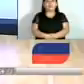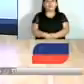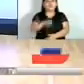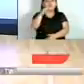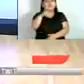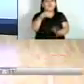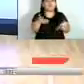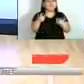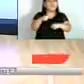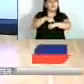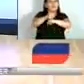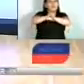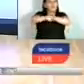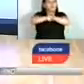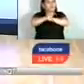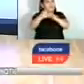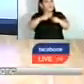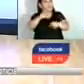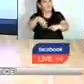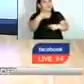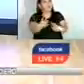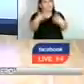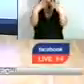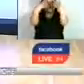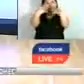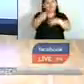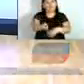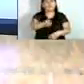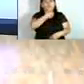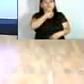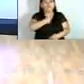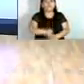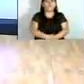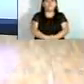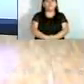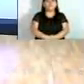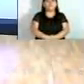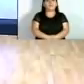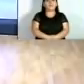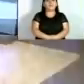Nos vamos a comerciales, pero le invitamos a que siga informándose con Noticiero Hechos, Emisión Estelar.